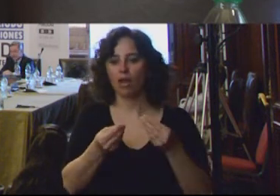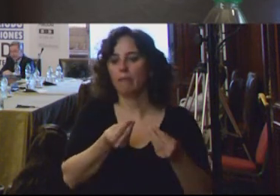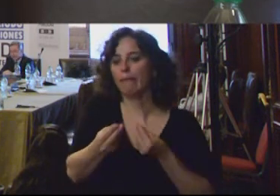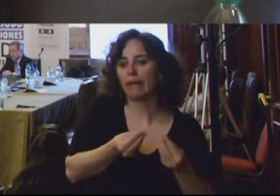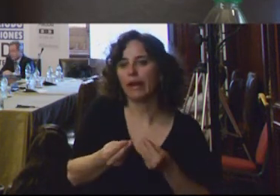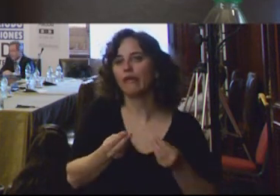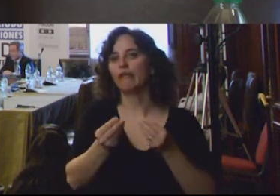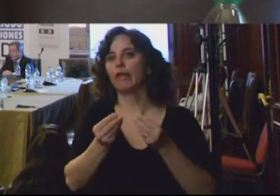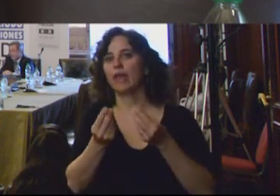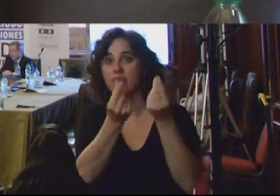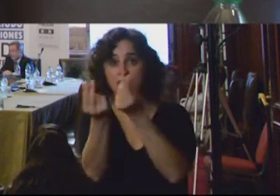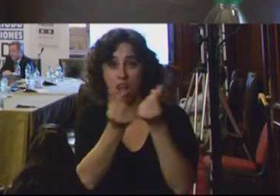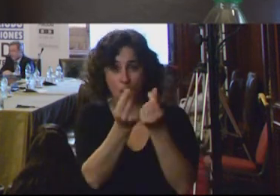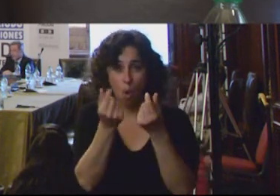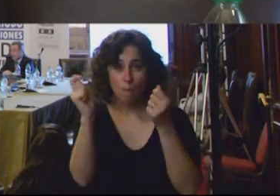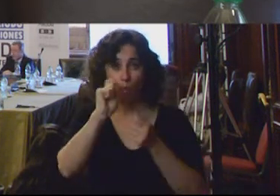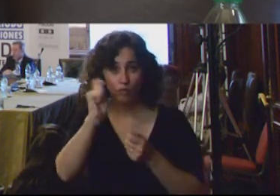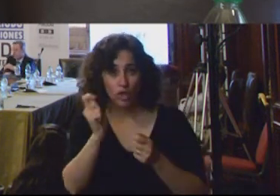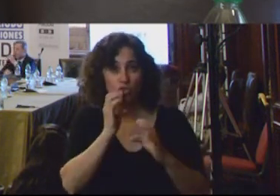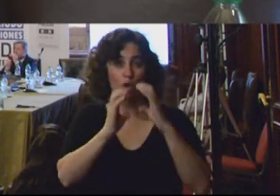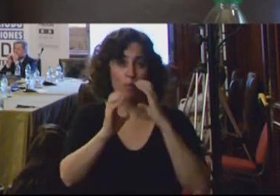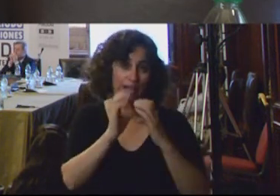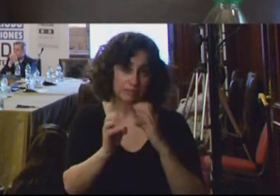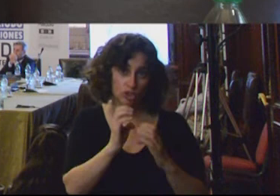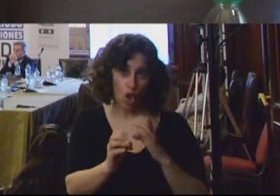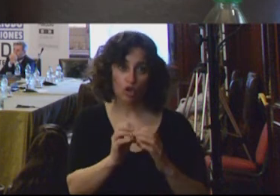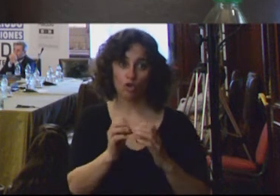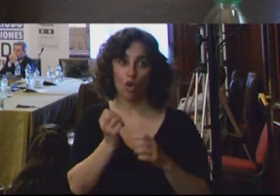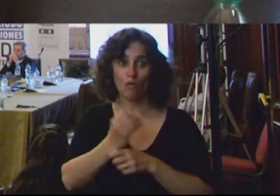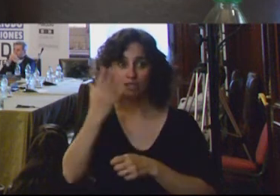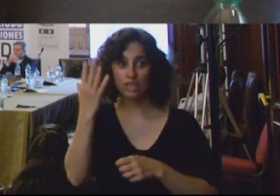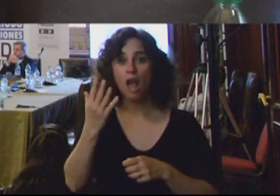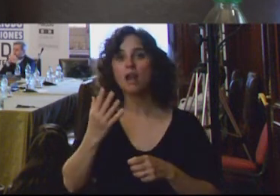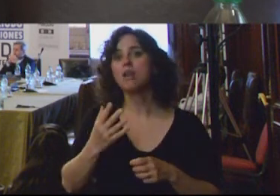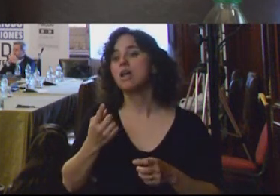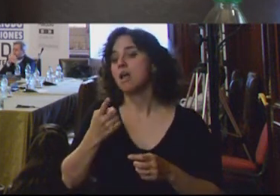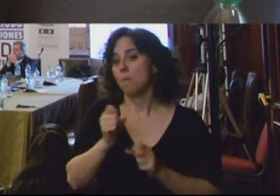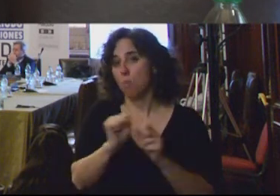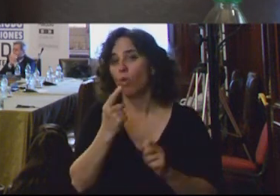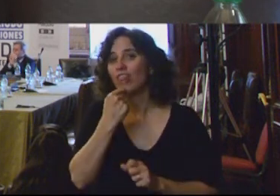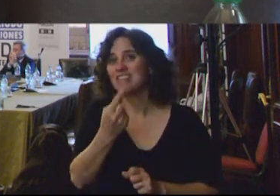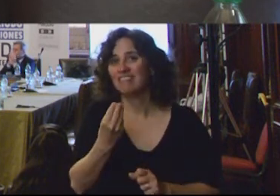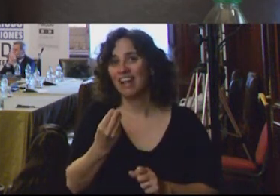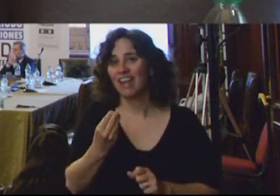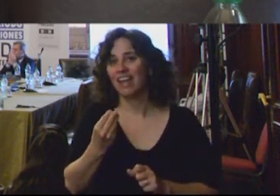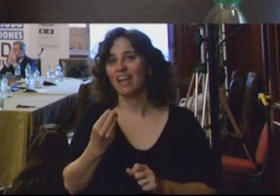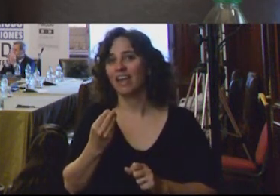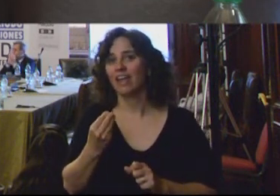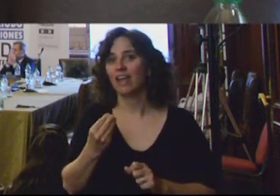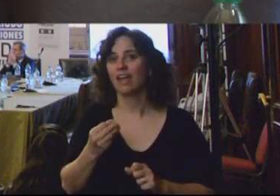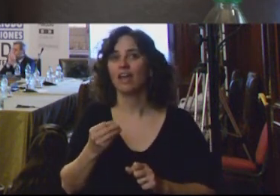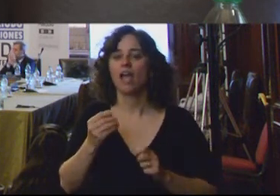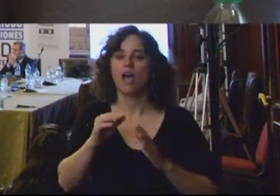los otros sistemas de comunicación oficial, rápidamente mencionar que efectivamente ha